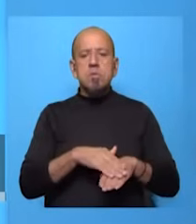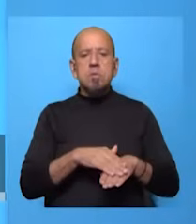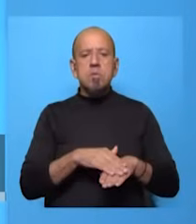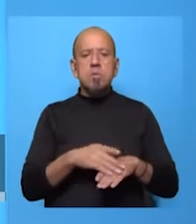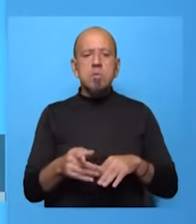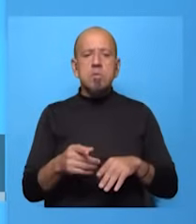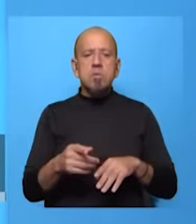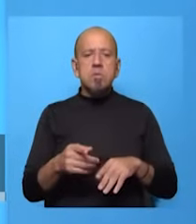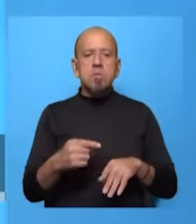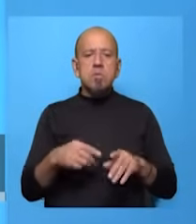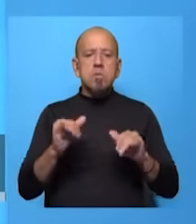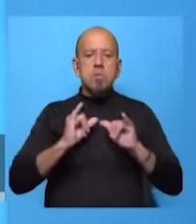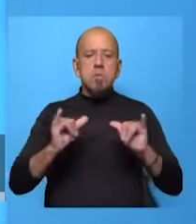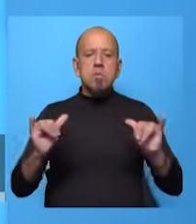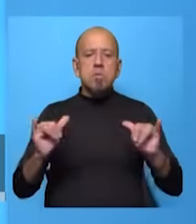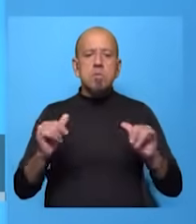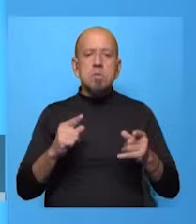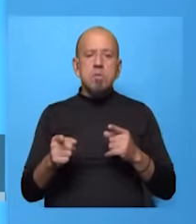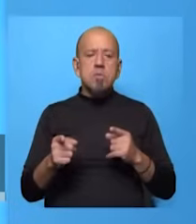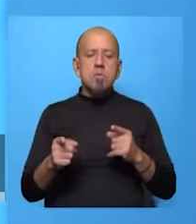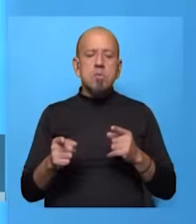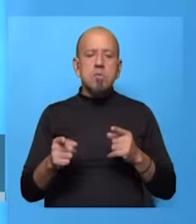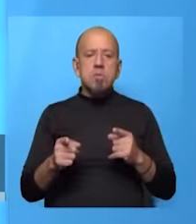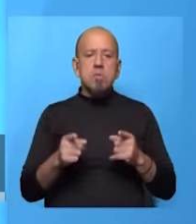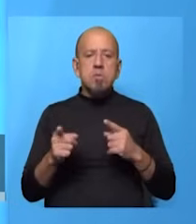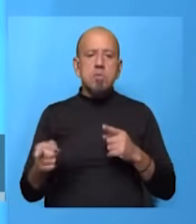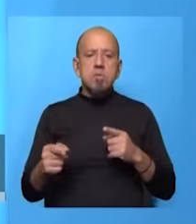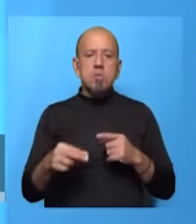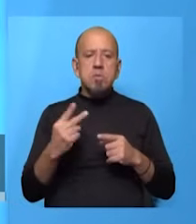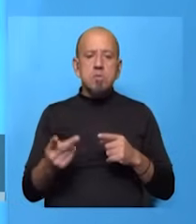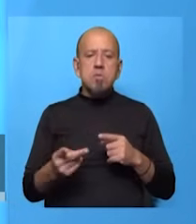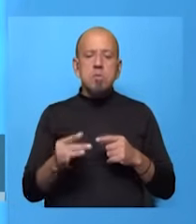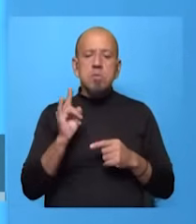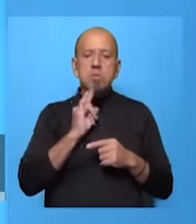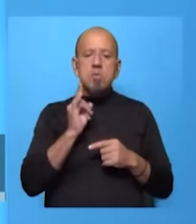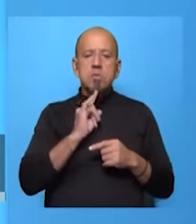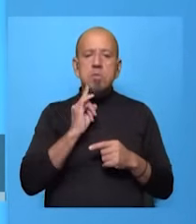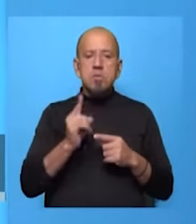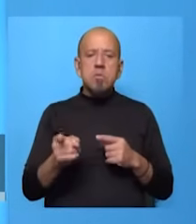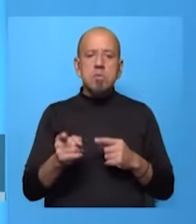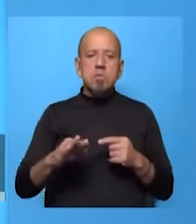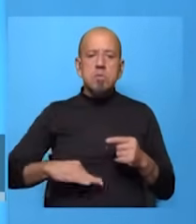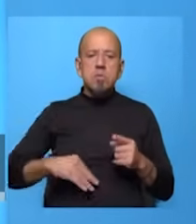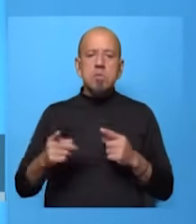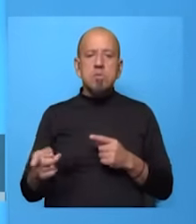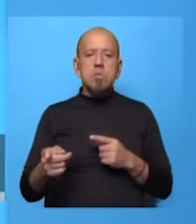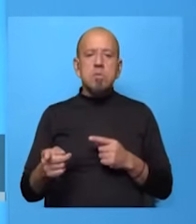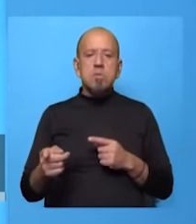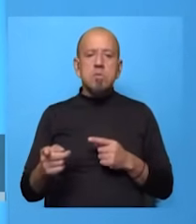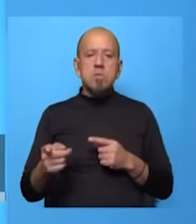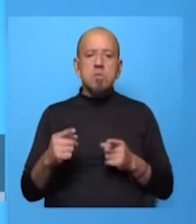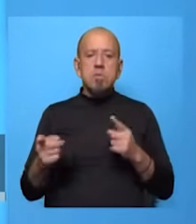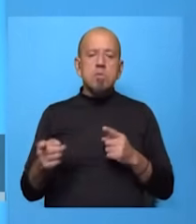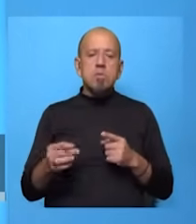de Montevideo de aquella campaña o tengo que poner este dos tazas de leche para que los bues no tengan hambre en la panza no lo dudo